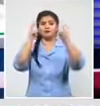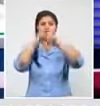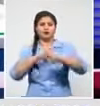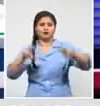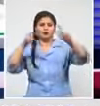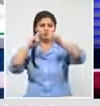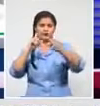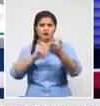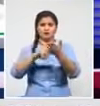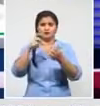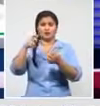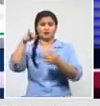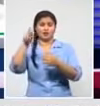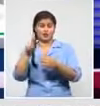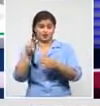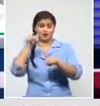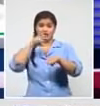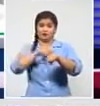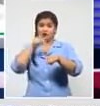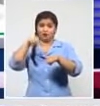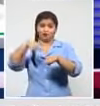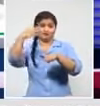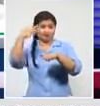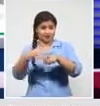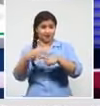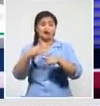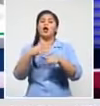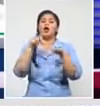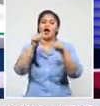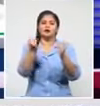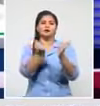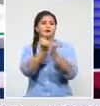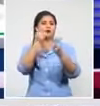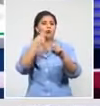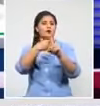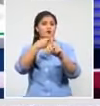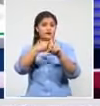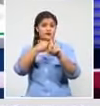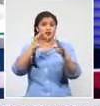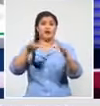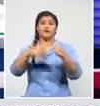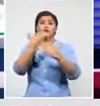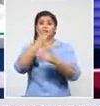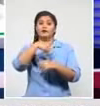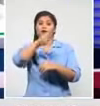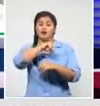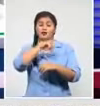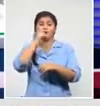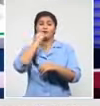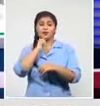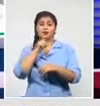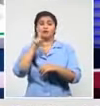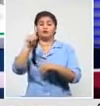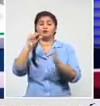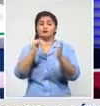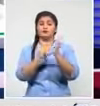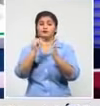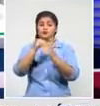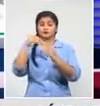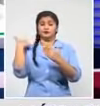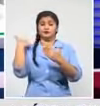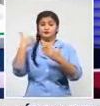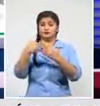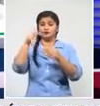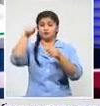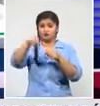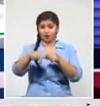PCR en tiempo real, que es el examen confirmatorio al cierre del día de ayer, más de 1 millón hasta este momento,